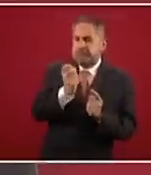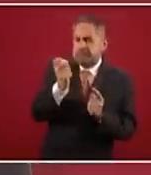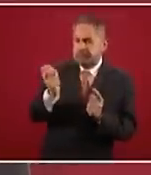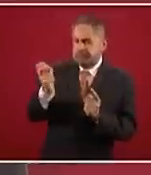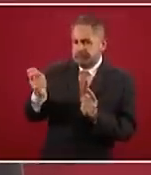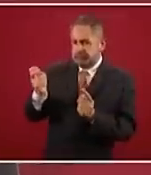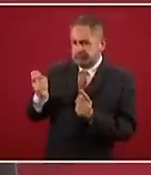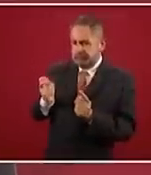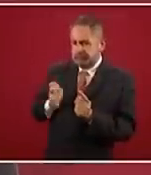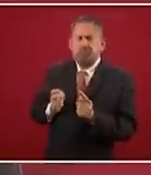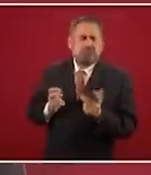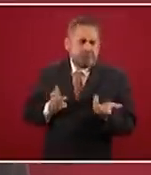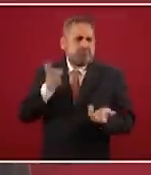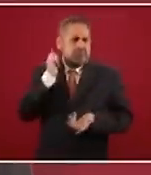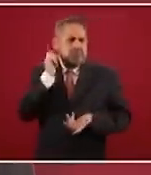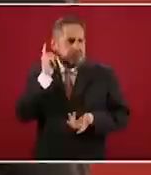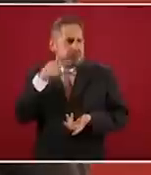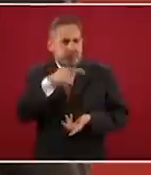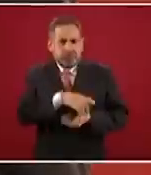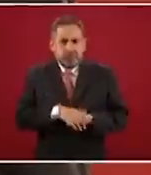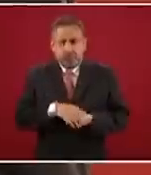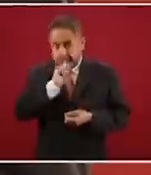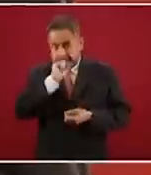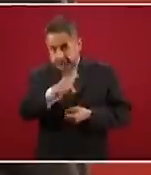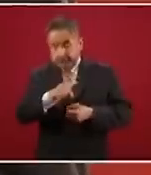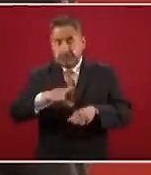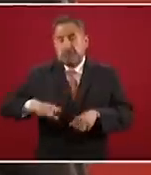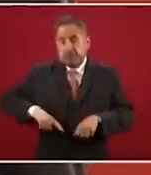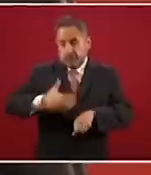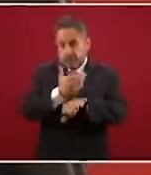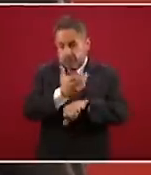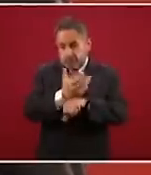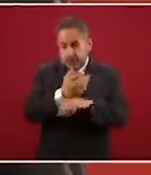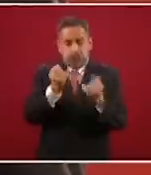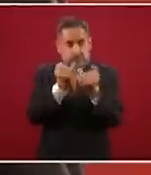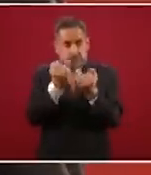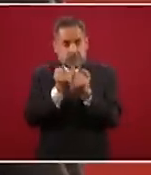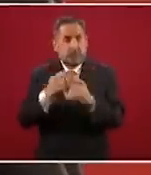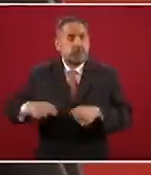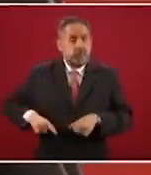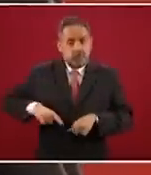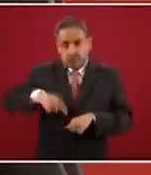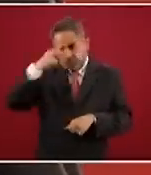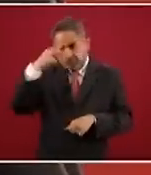tanto del gobierno de Estados Unidos como del gobierno de México,